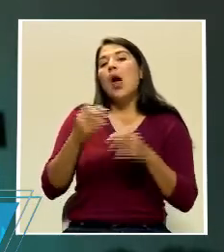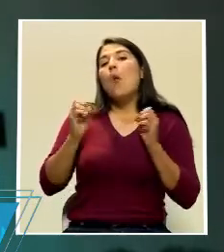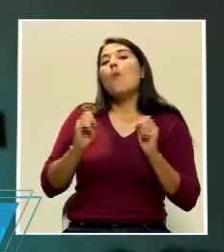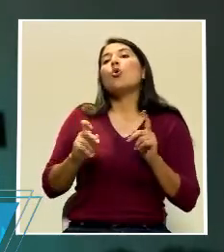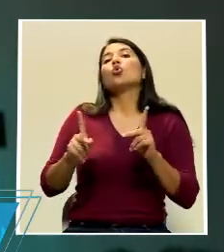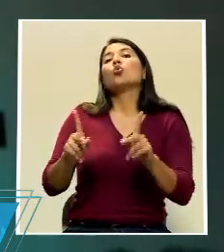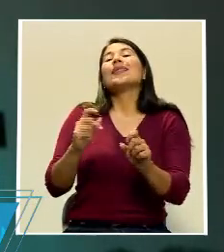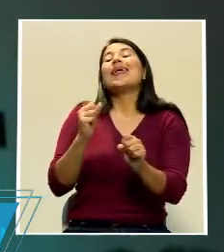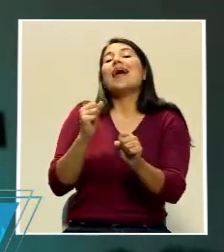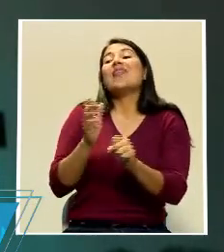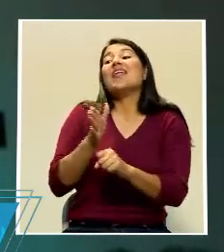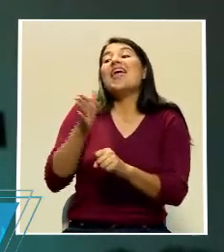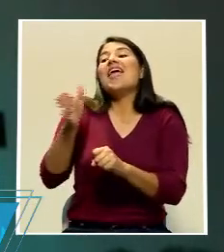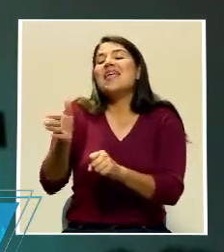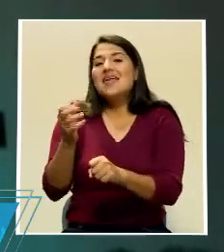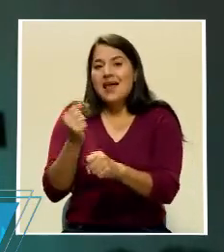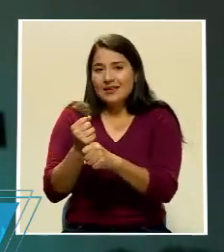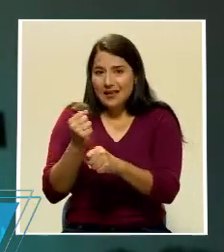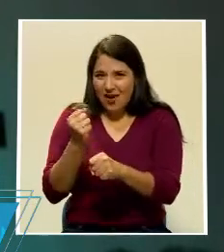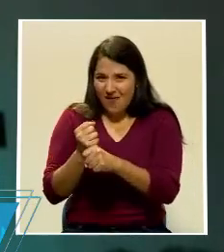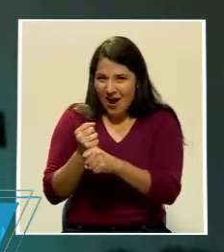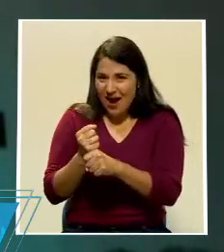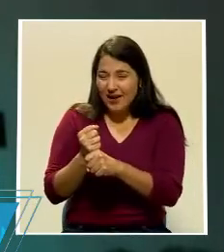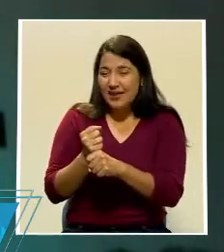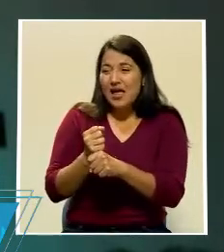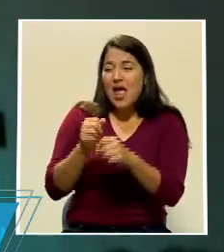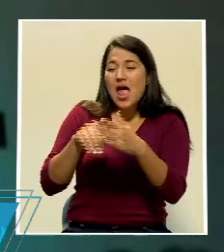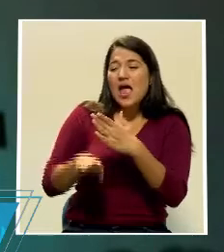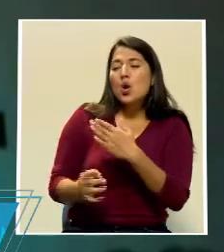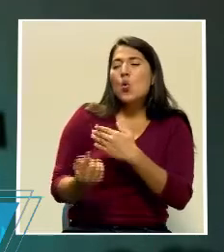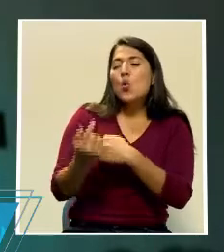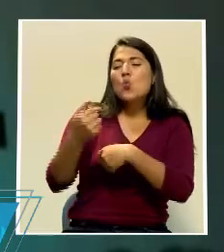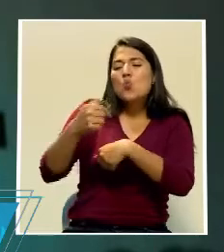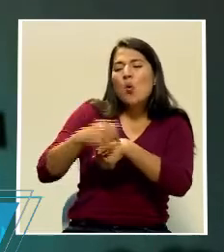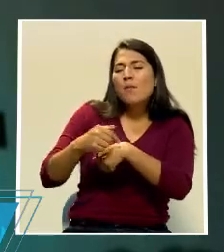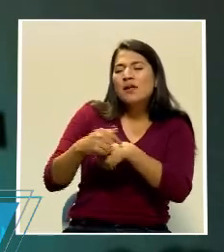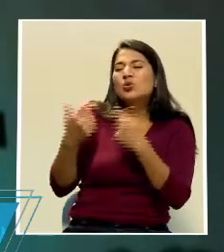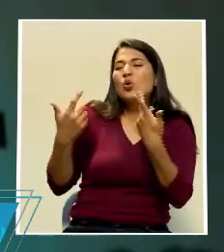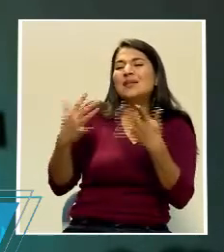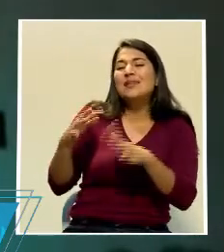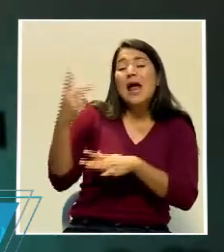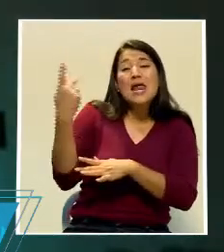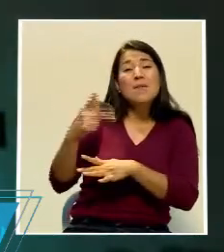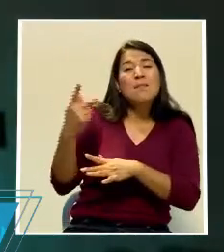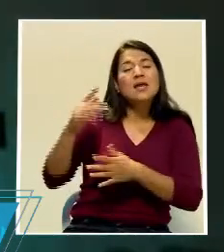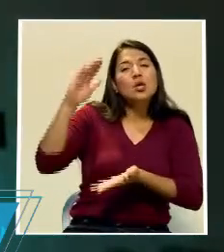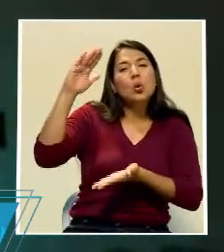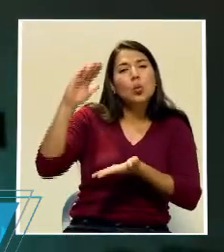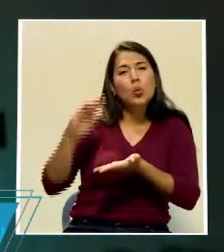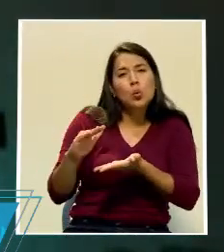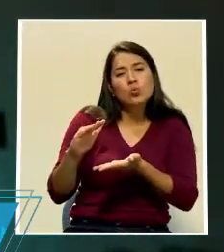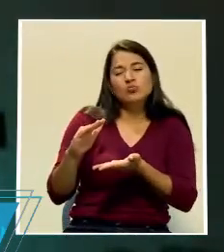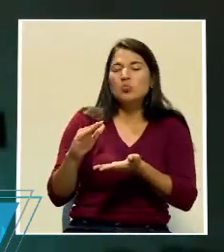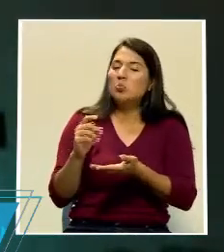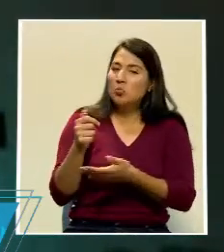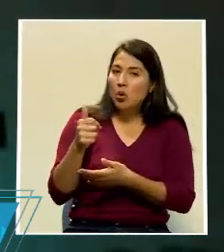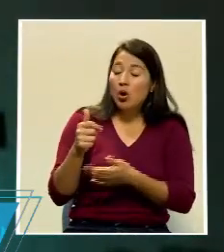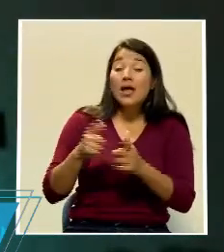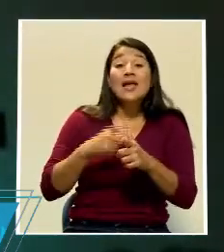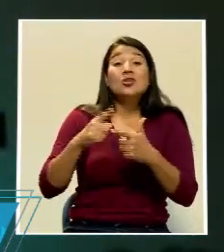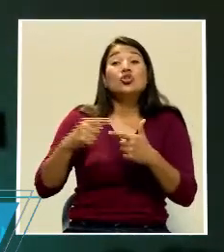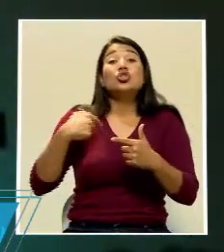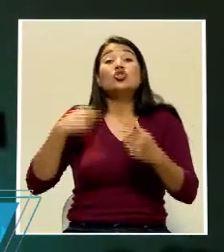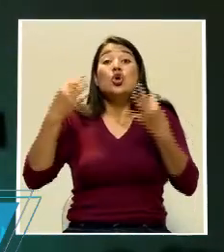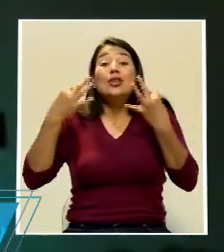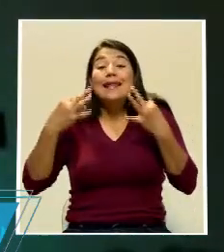ya la crisis más fuerte de las pandillas y el transporte había pasado un poco. Y yo sinceramente traté de